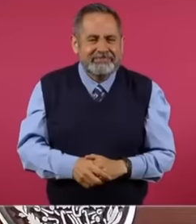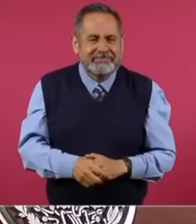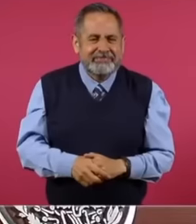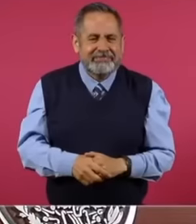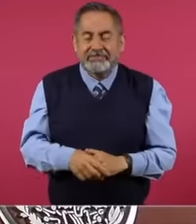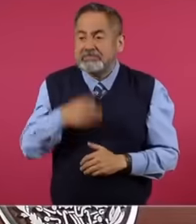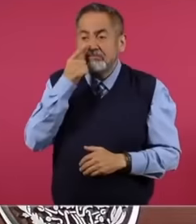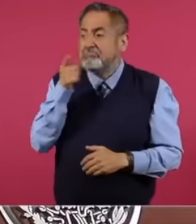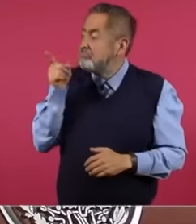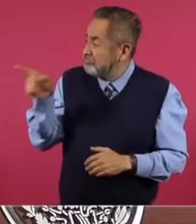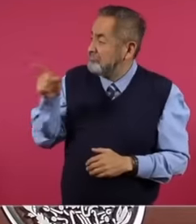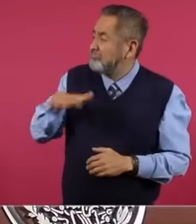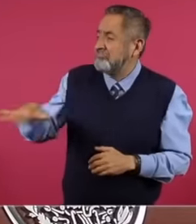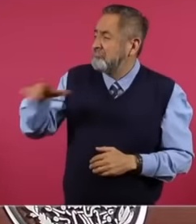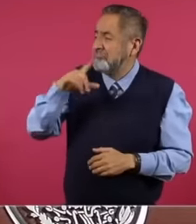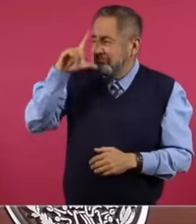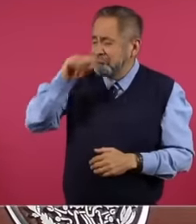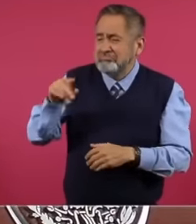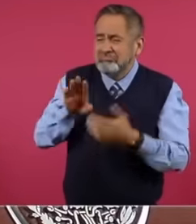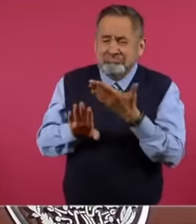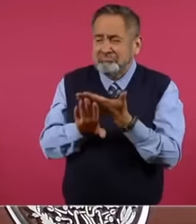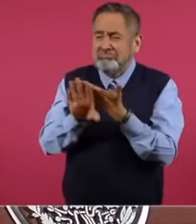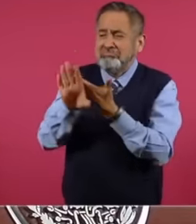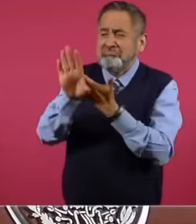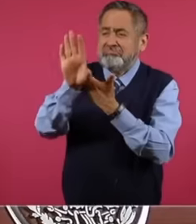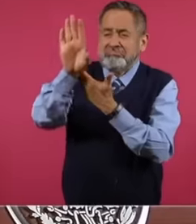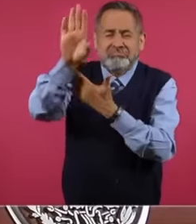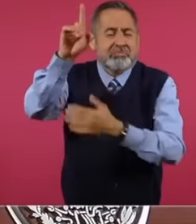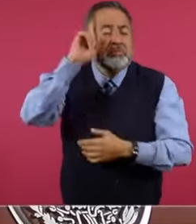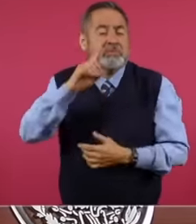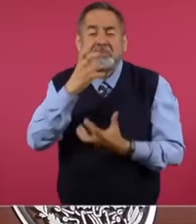aparecían fantasmas, la Llorona.